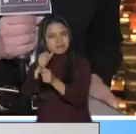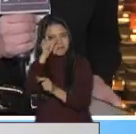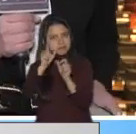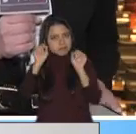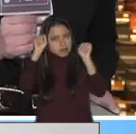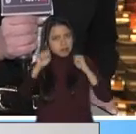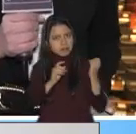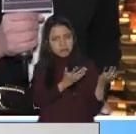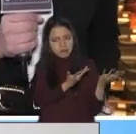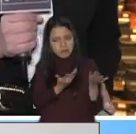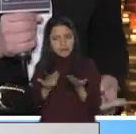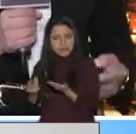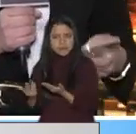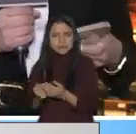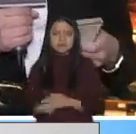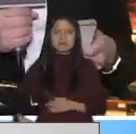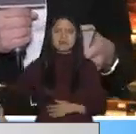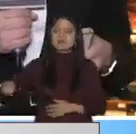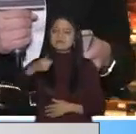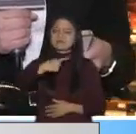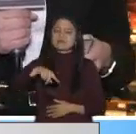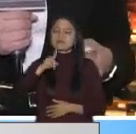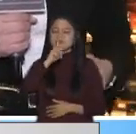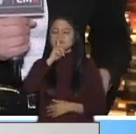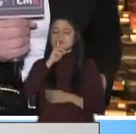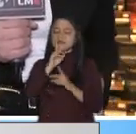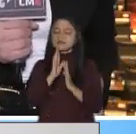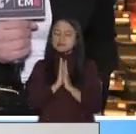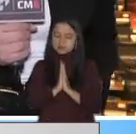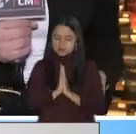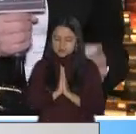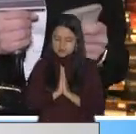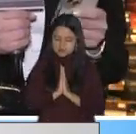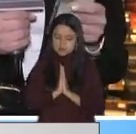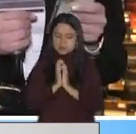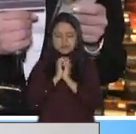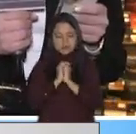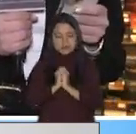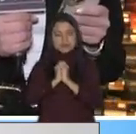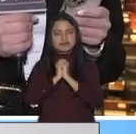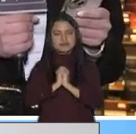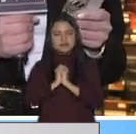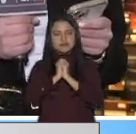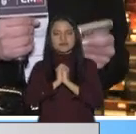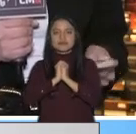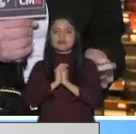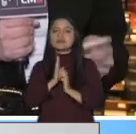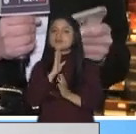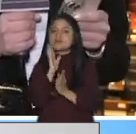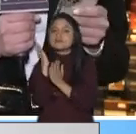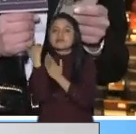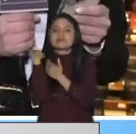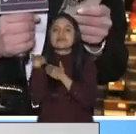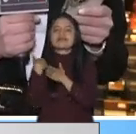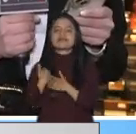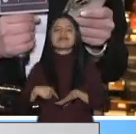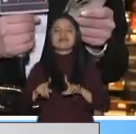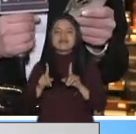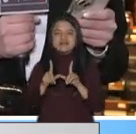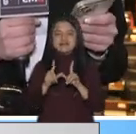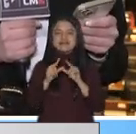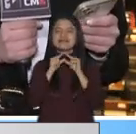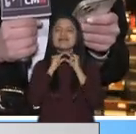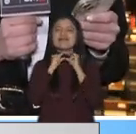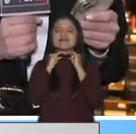minuto de silencio al maestro Botero. También hubo una oración por parte del arzobispo de Bogotá, primado de Colombia